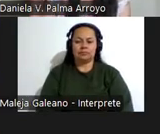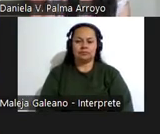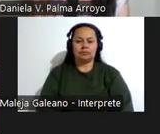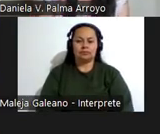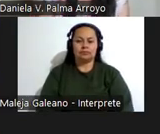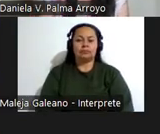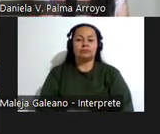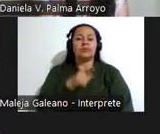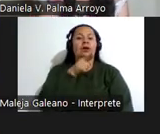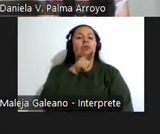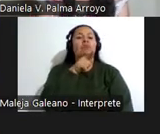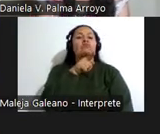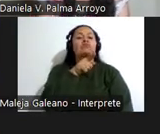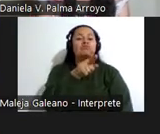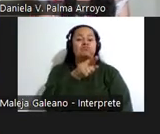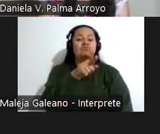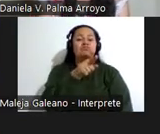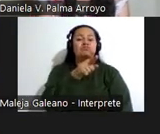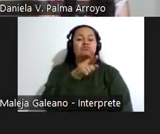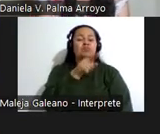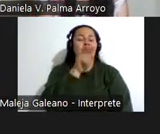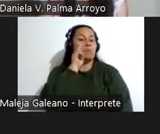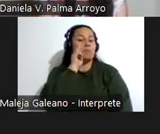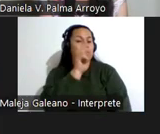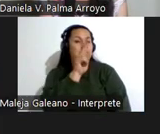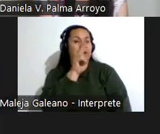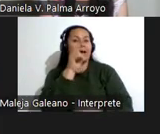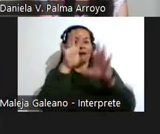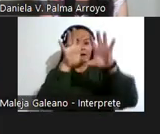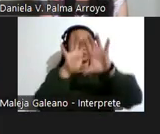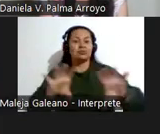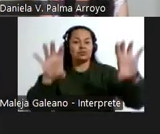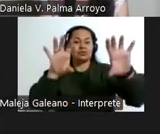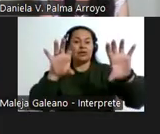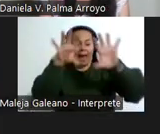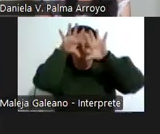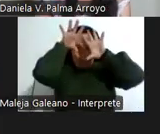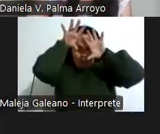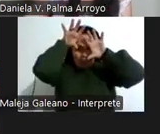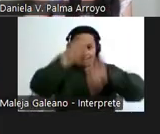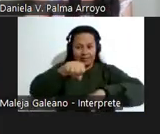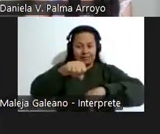Allí ya están observando la pantalla que dice capacitismo, ¿verdad?